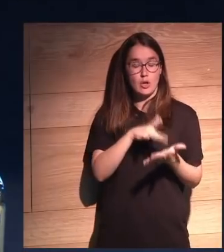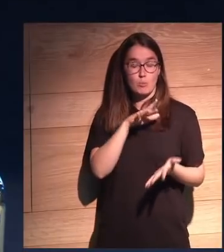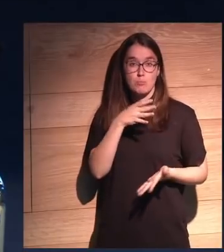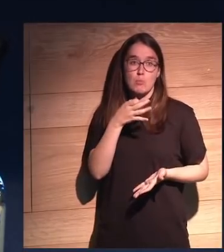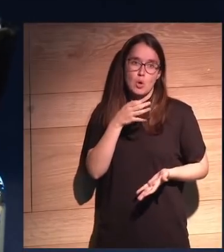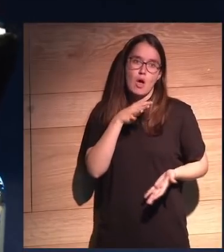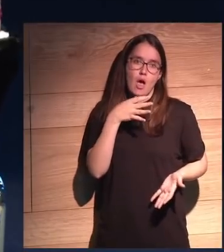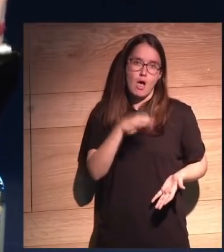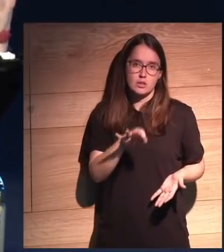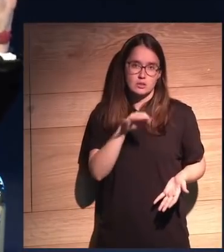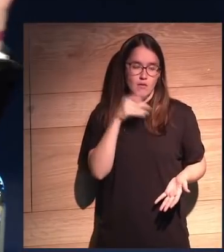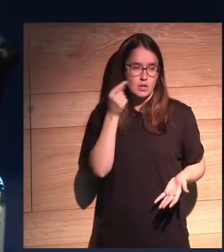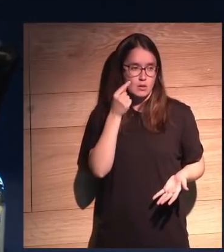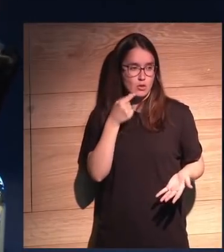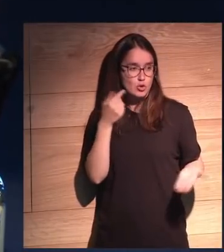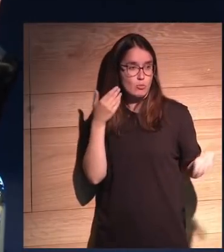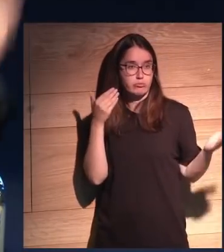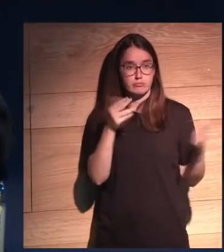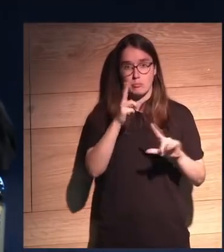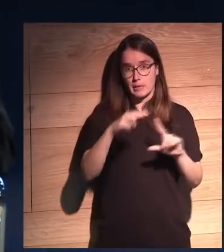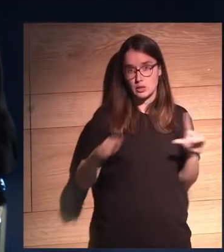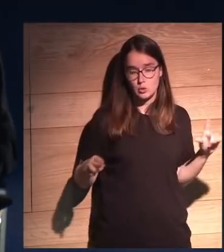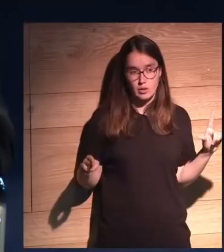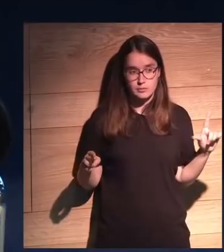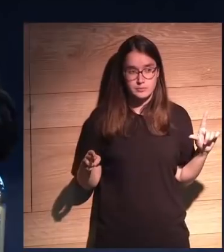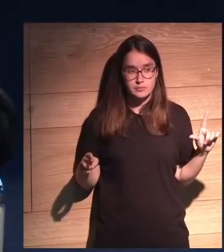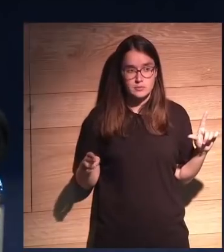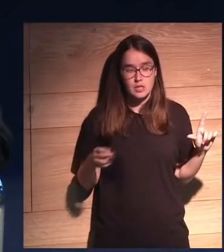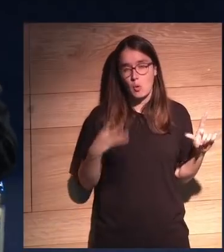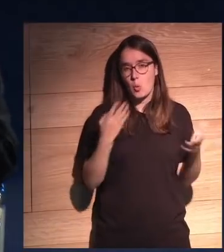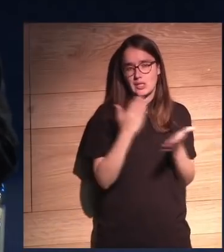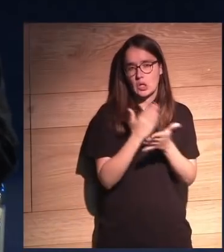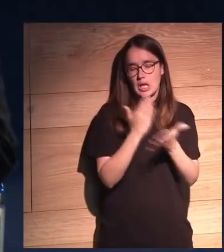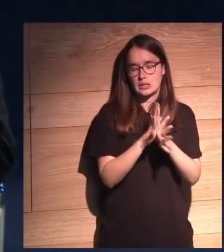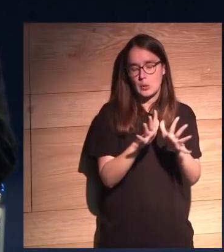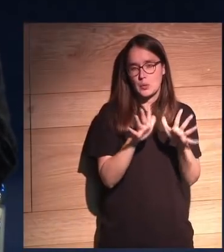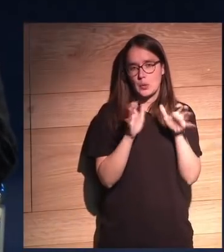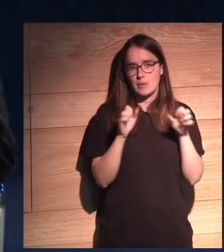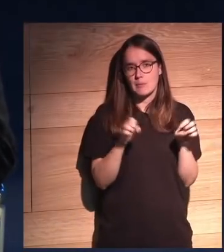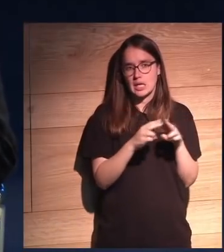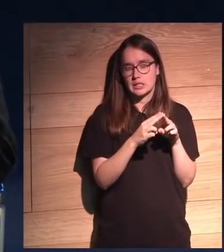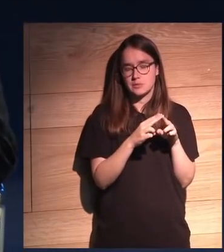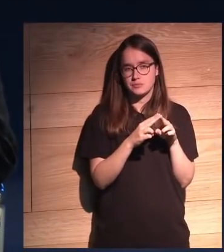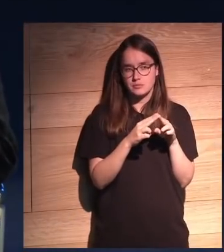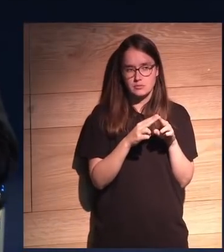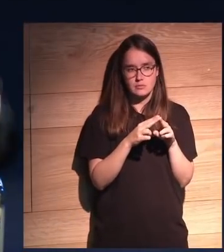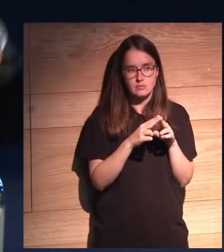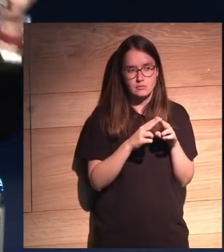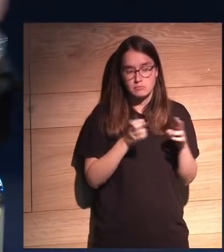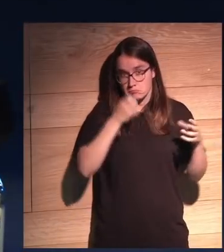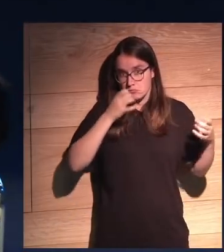talento. Y dice, pues yo me voy a dedicar a esto de la pintura, ¿no? Da 4 clases en París y,